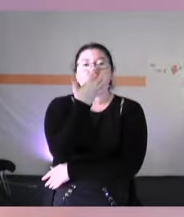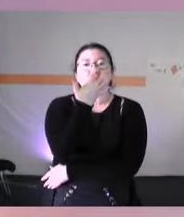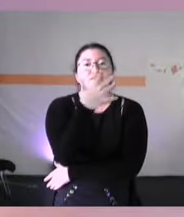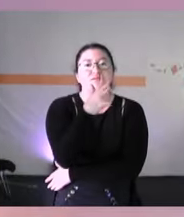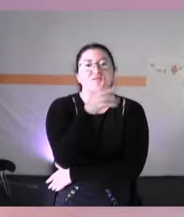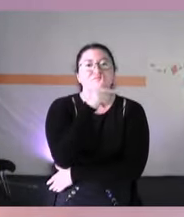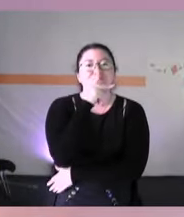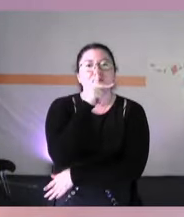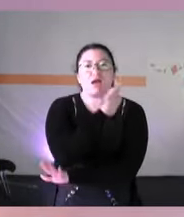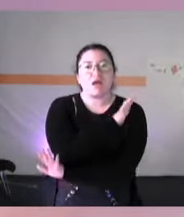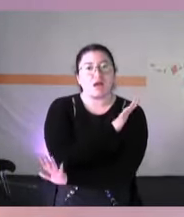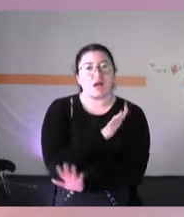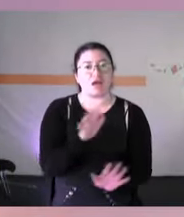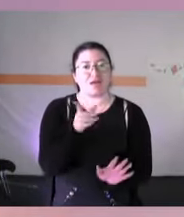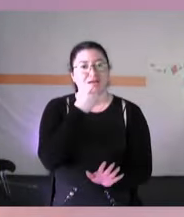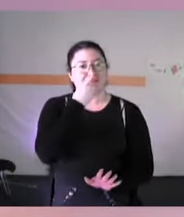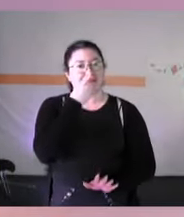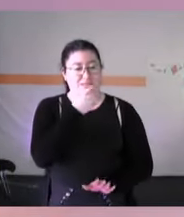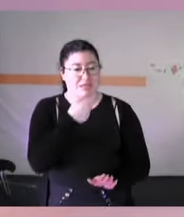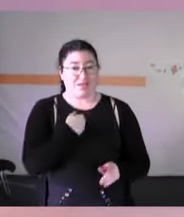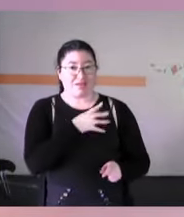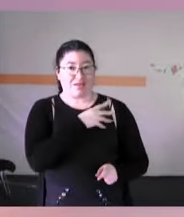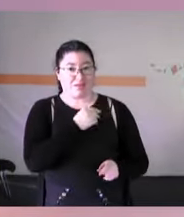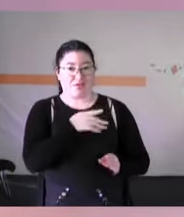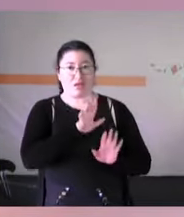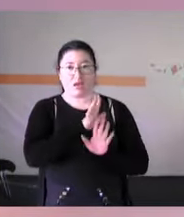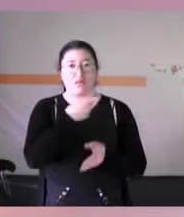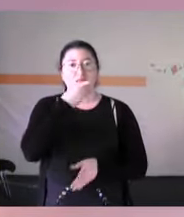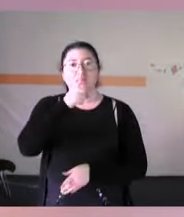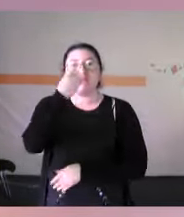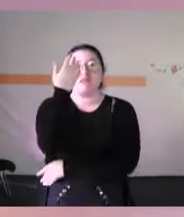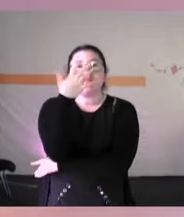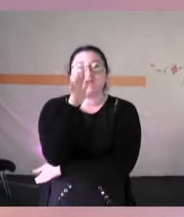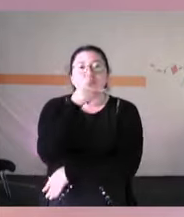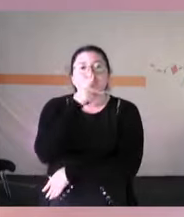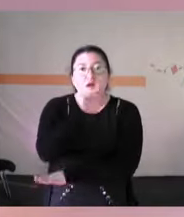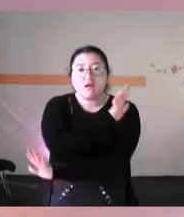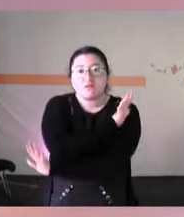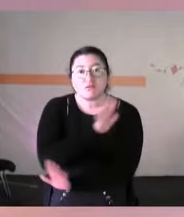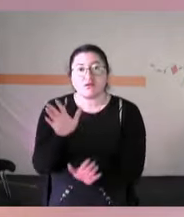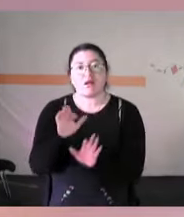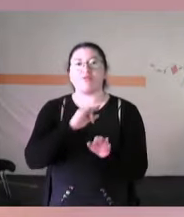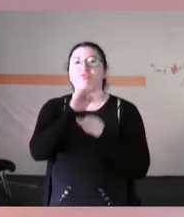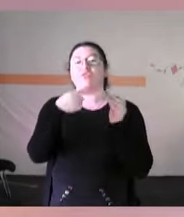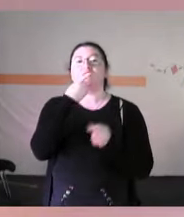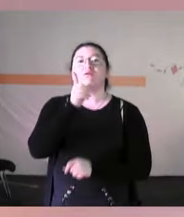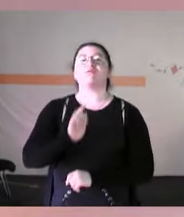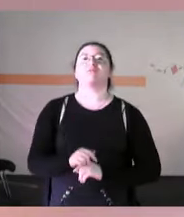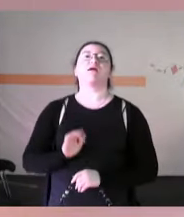Hijo y dice 10 palabras solamente. Y todas son de aceptación.